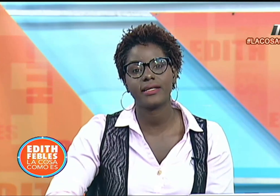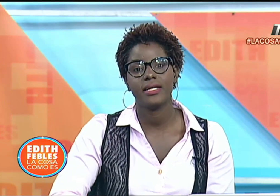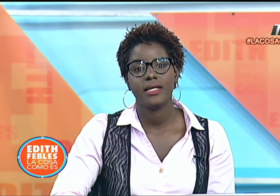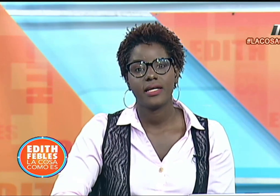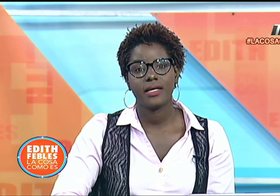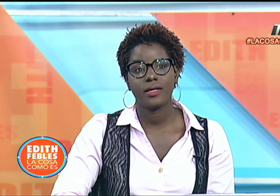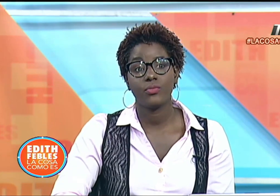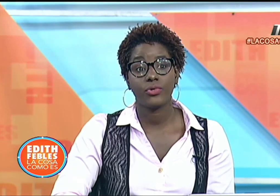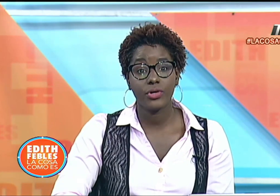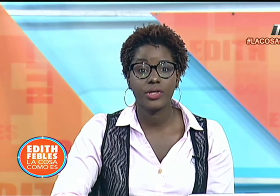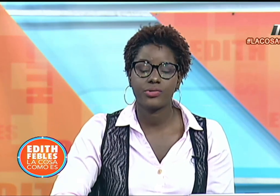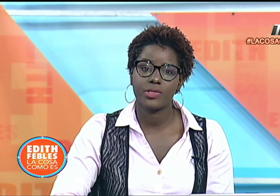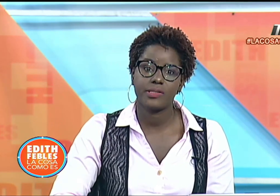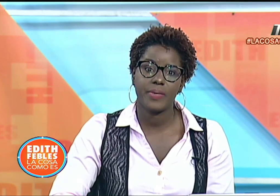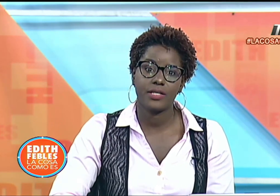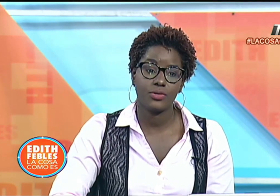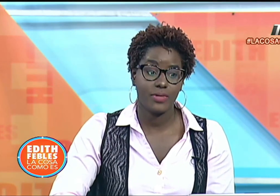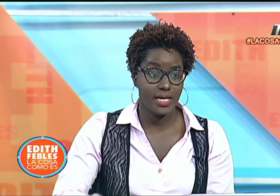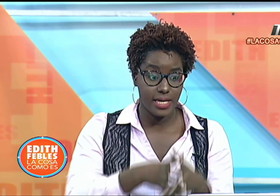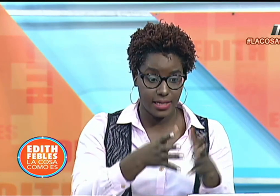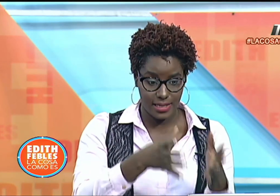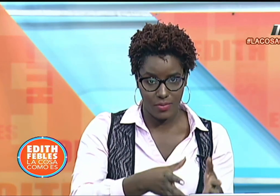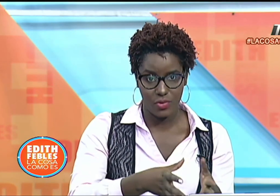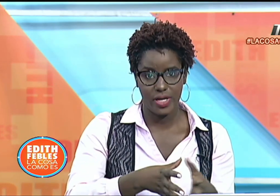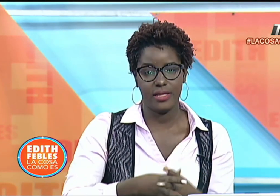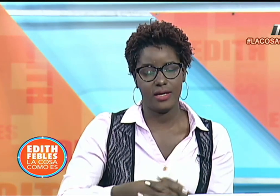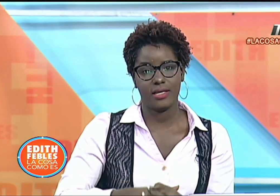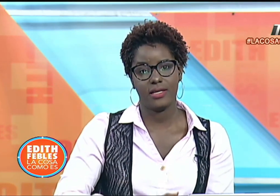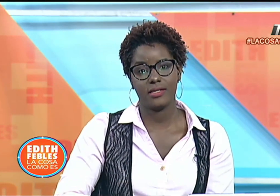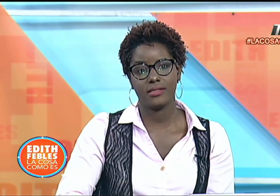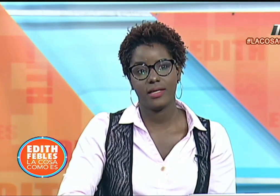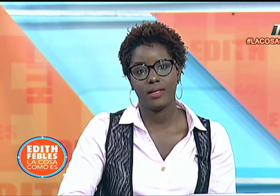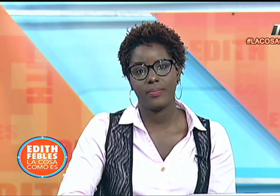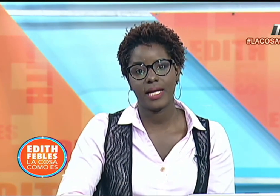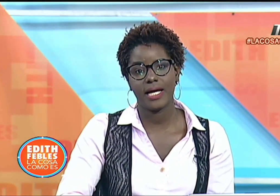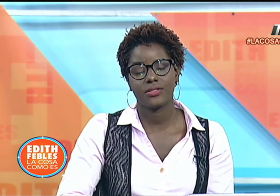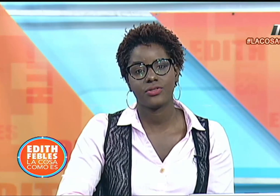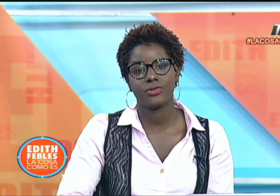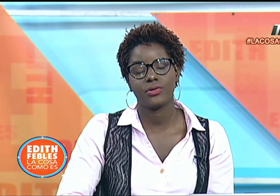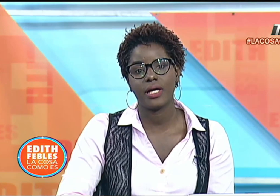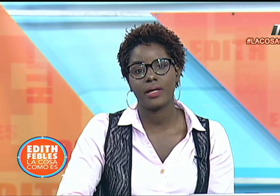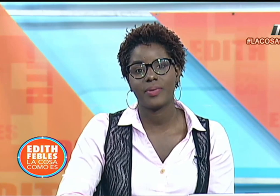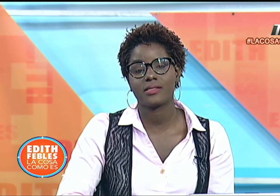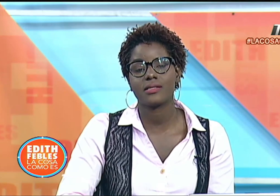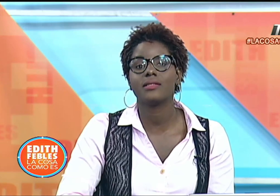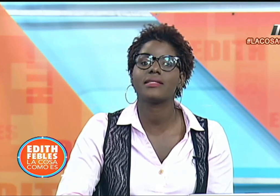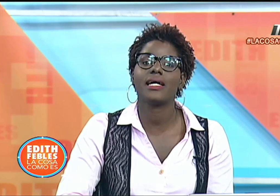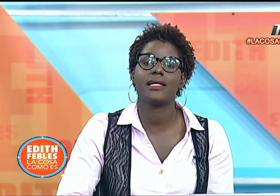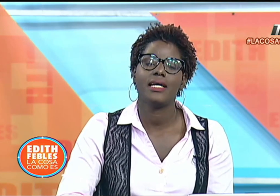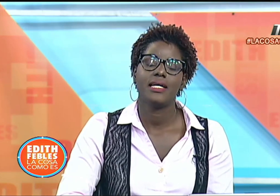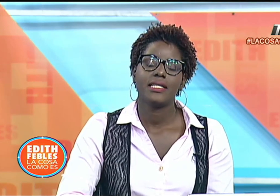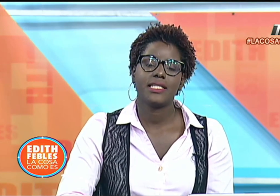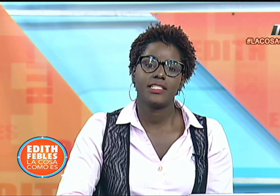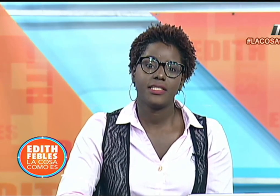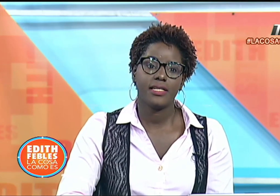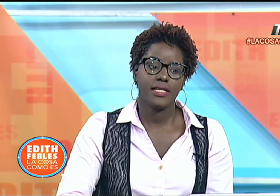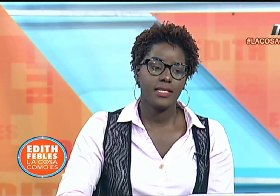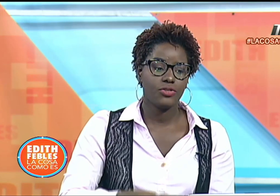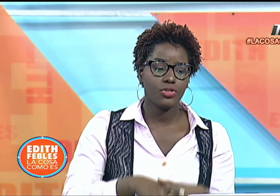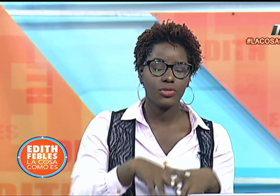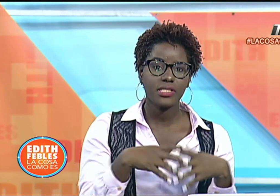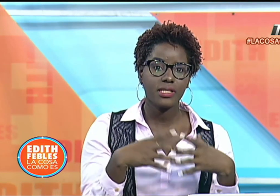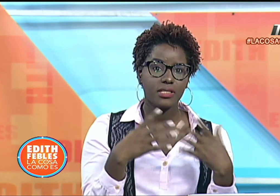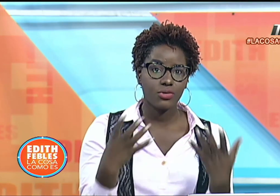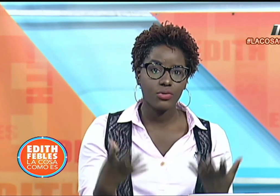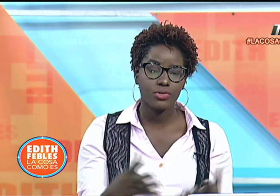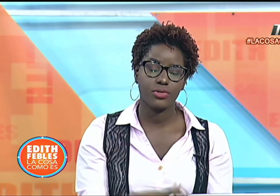militar, murió en su despacho en La Moneda, que es el Palacio Presidencial de Chile. Y